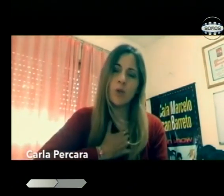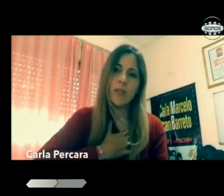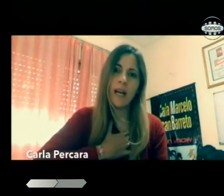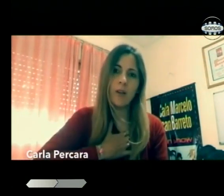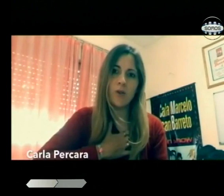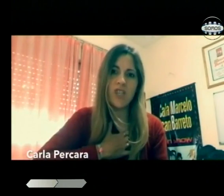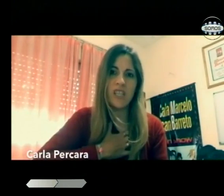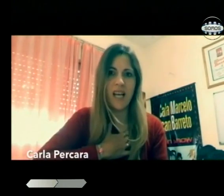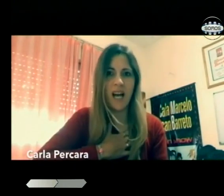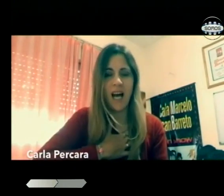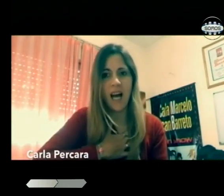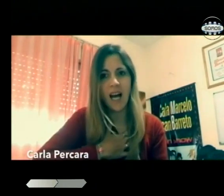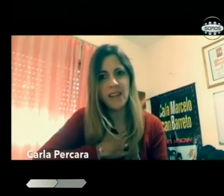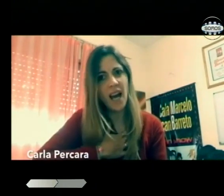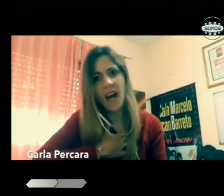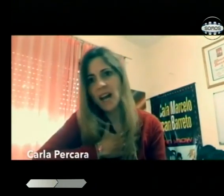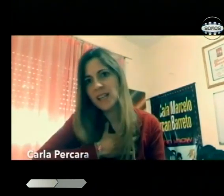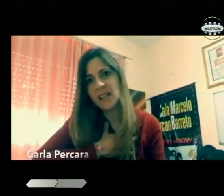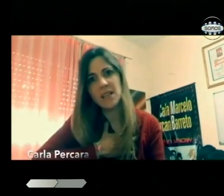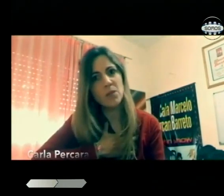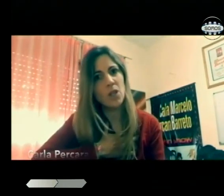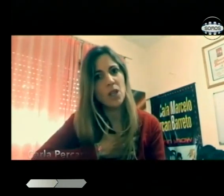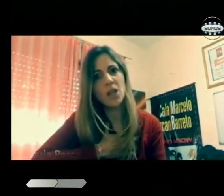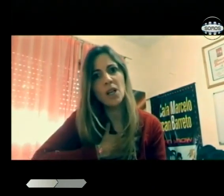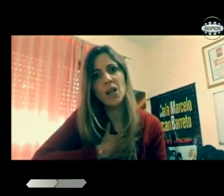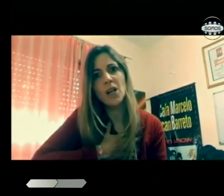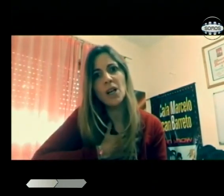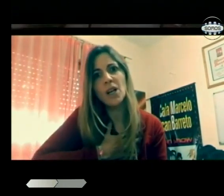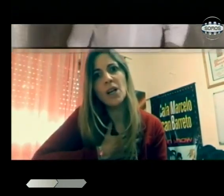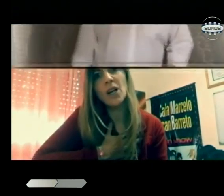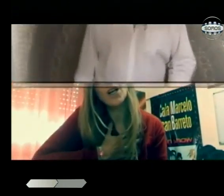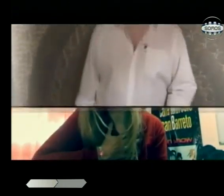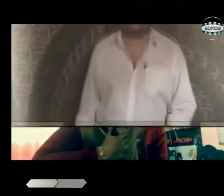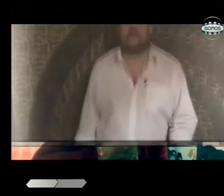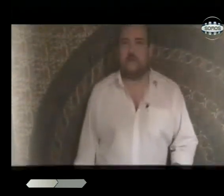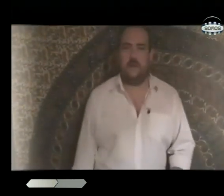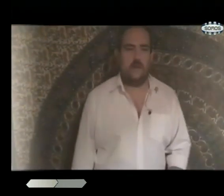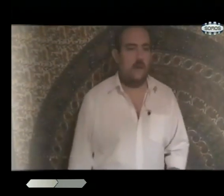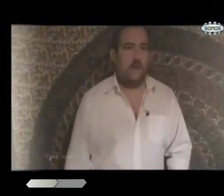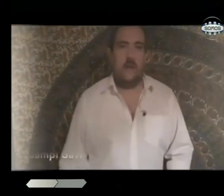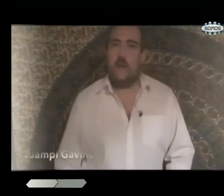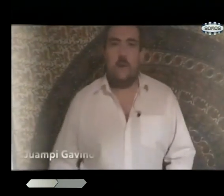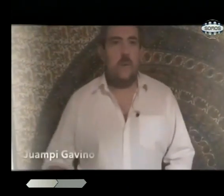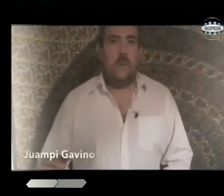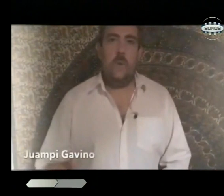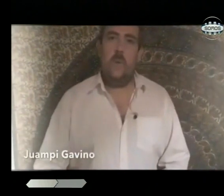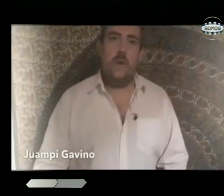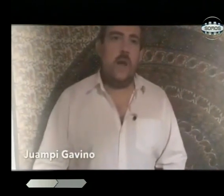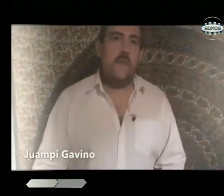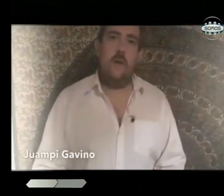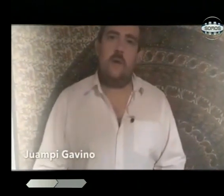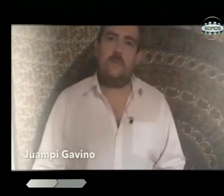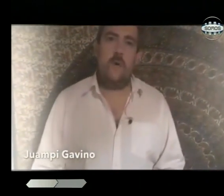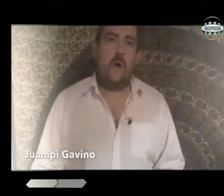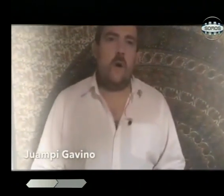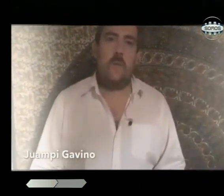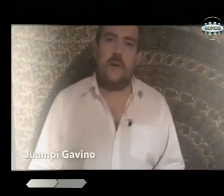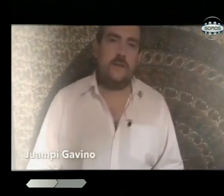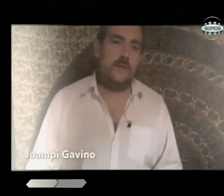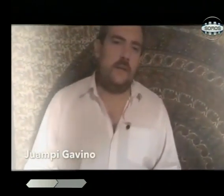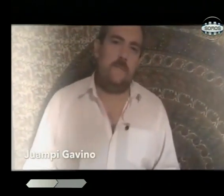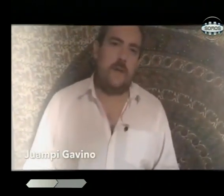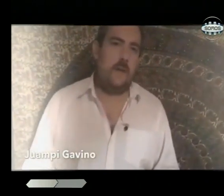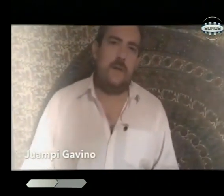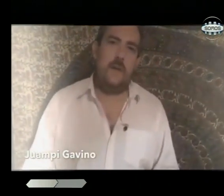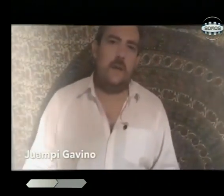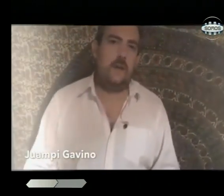allá. Y bueno, produciendo un poco de música junto con los artistas locales. La verdad es que, bueno, no queremos hablar